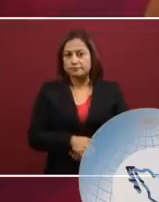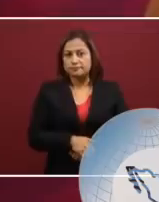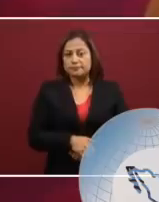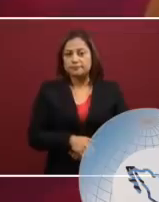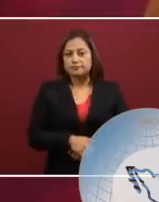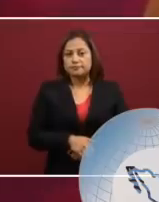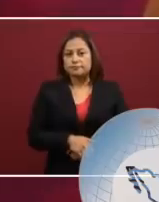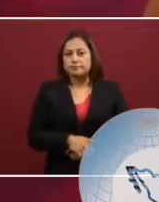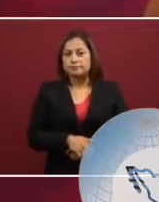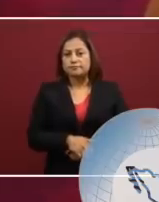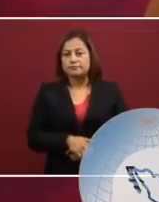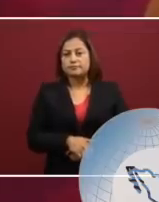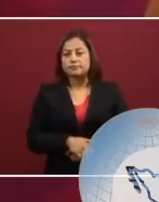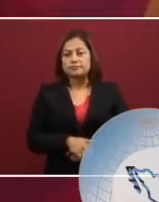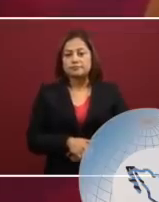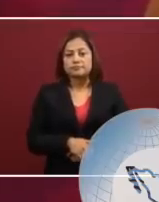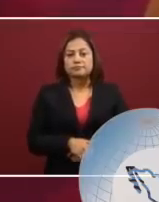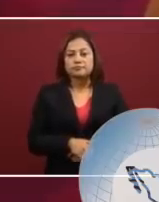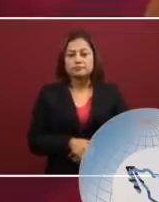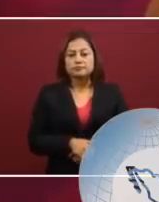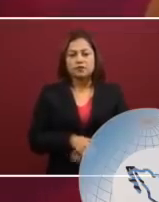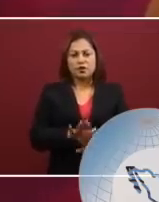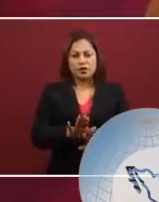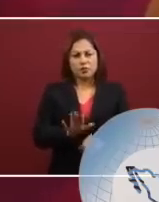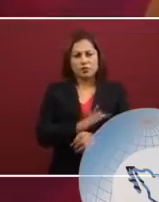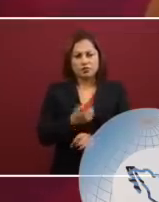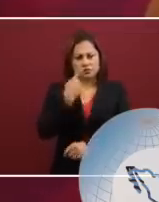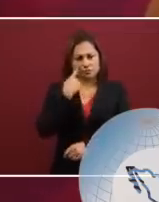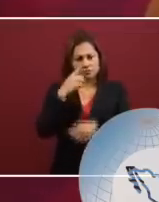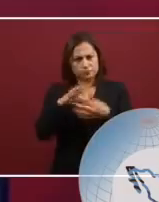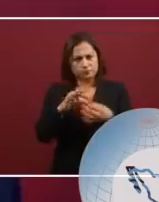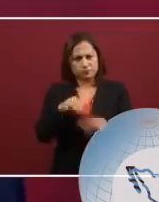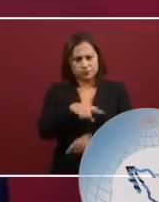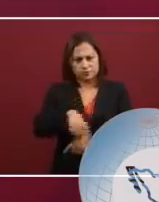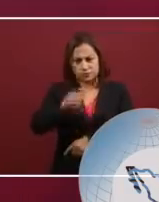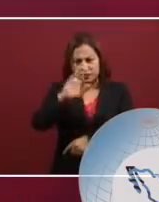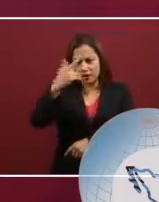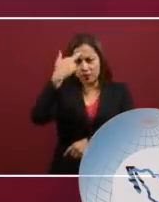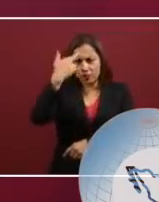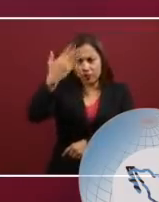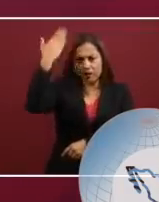porque el conservadurismo, si ustedes se acuerdan, tenía como bandera